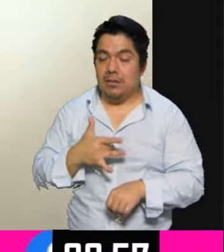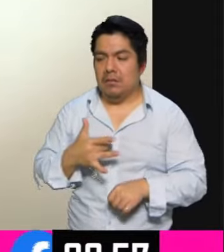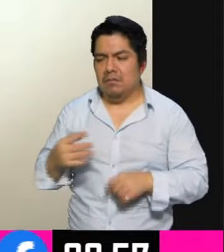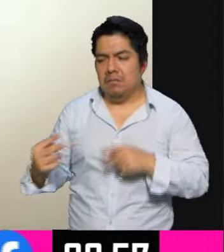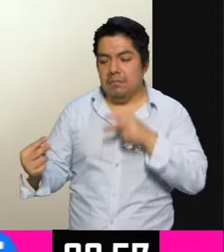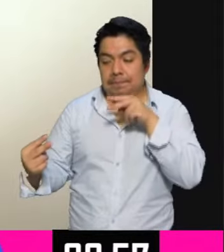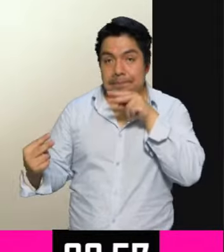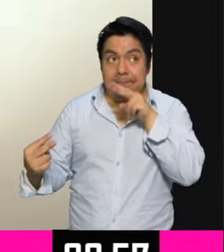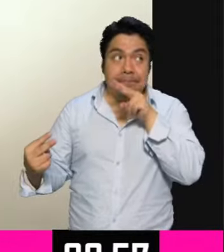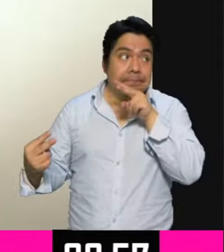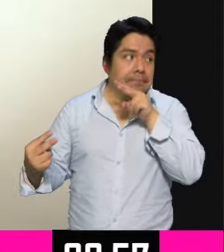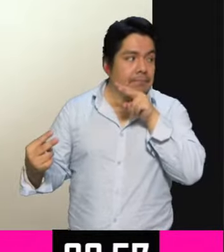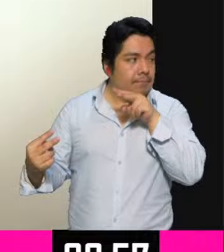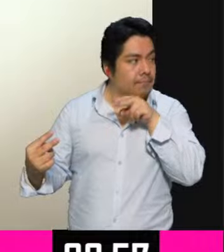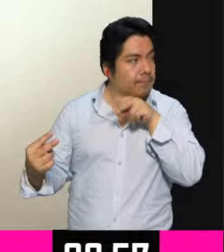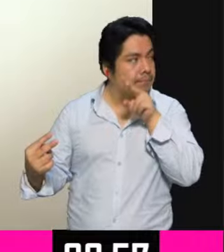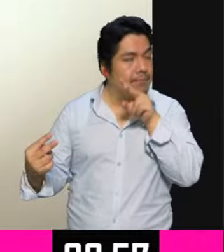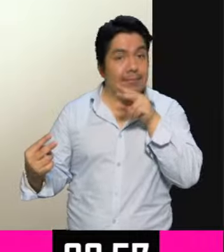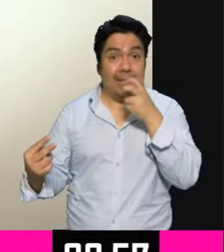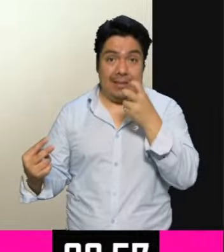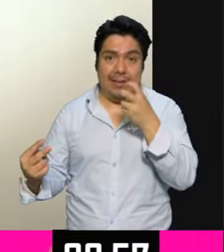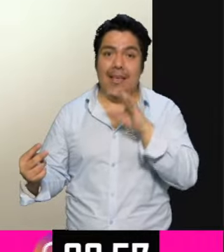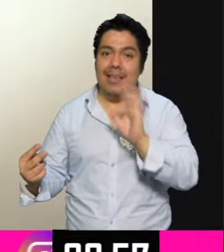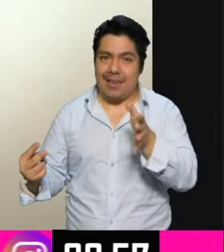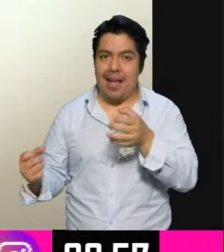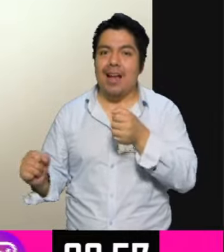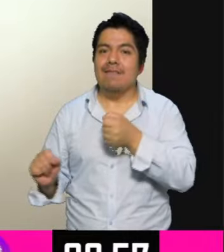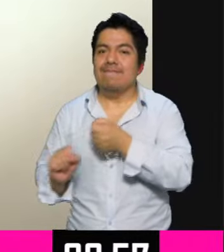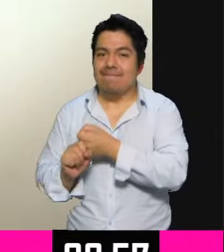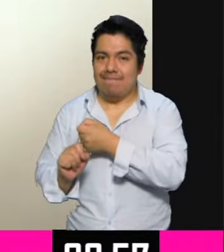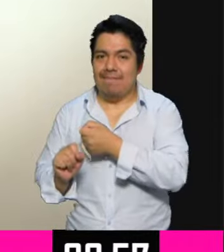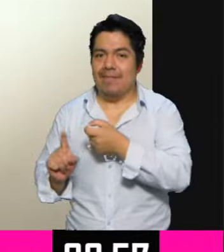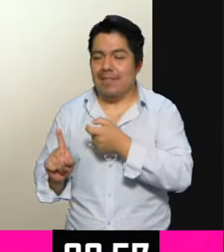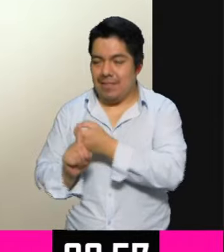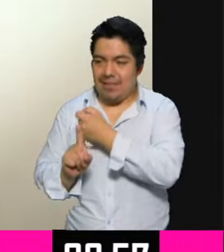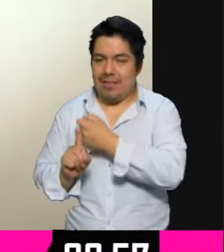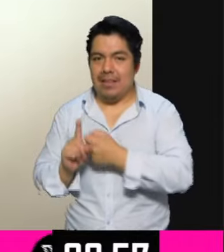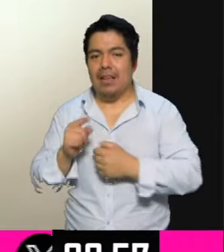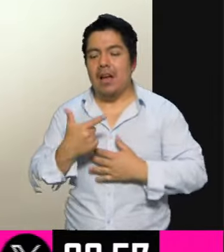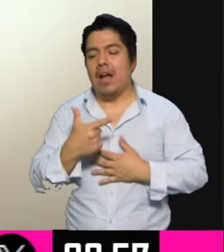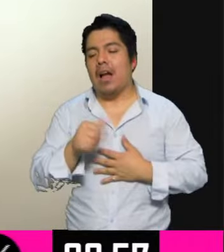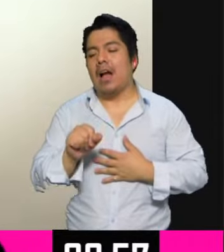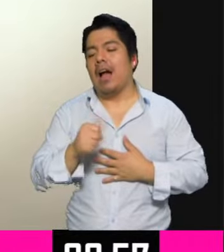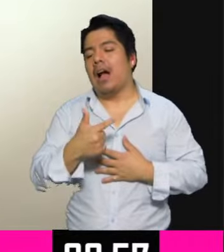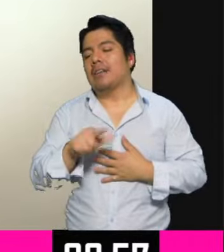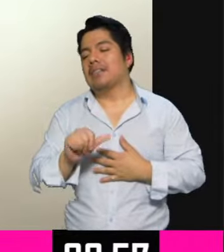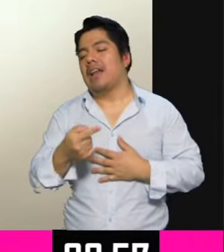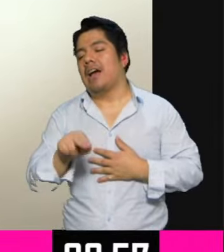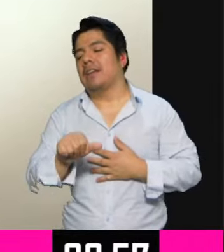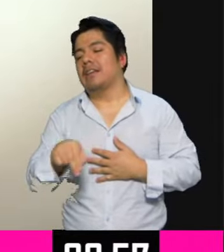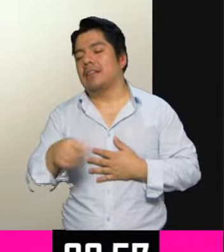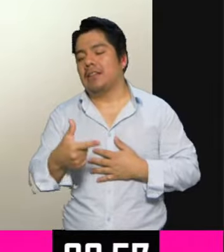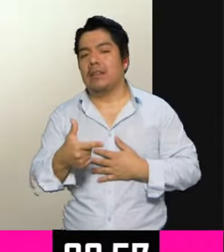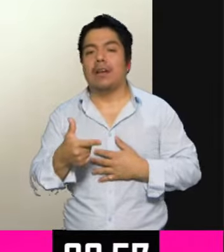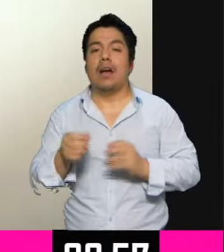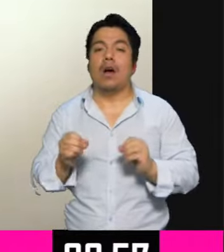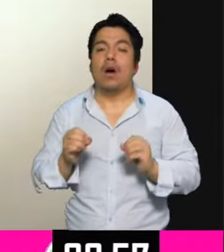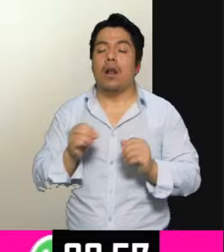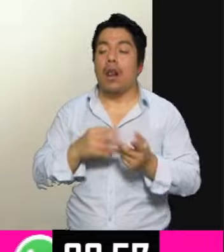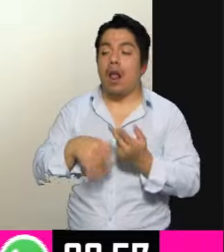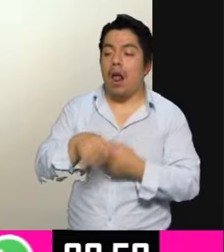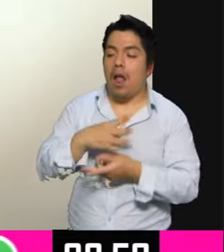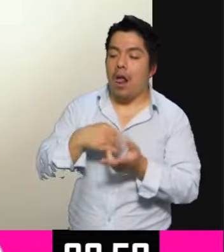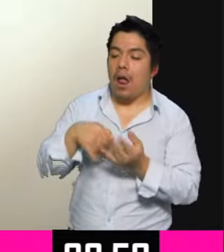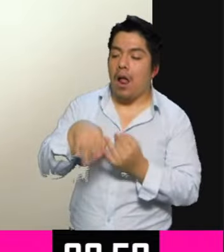miro Ya te estoy agrediendo en lo que hoy llamamos el gas lighting O sea que te barajeo las cosas para que te